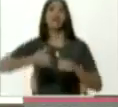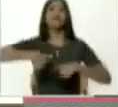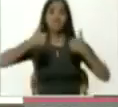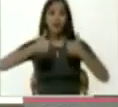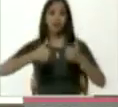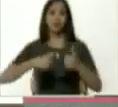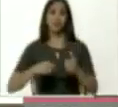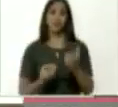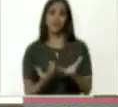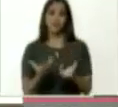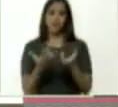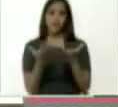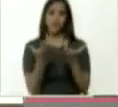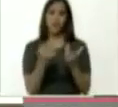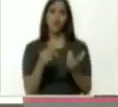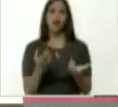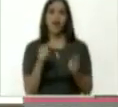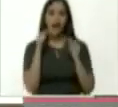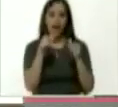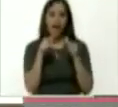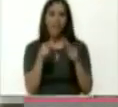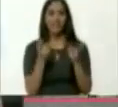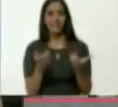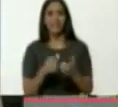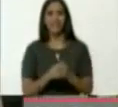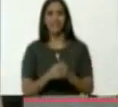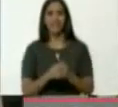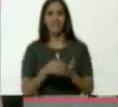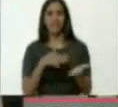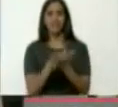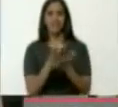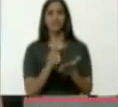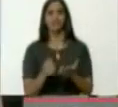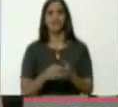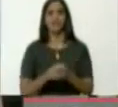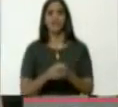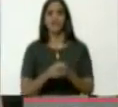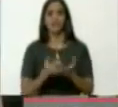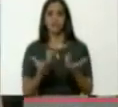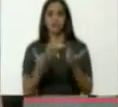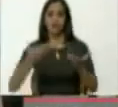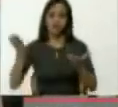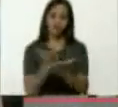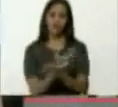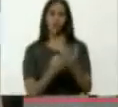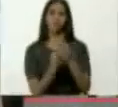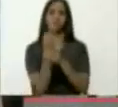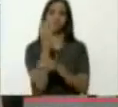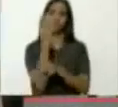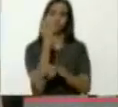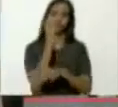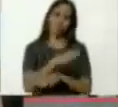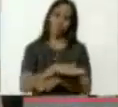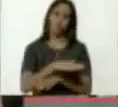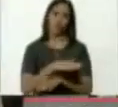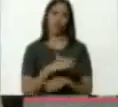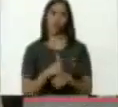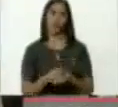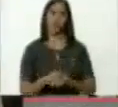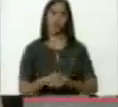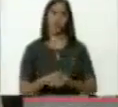soja, entonces ahí es en donde se están ocurriendo o están generándose los incendios. Y el tema es también la intención deliberada de